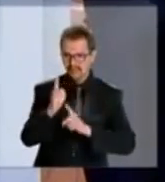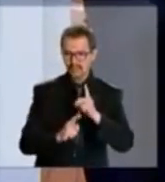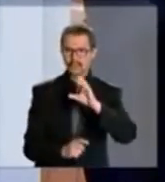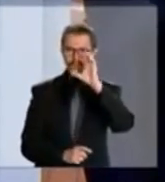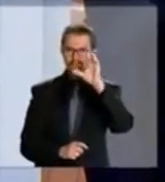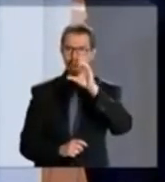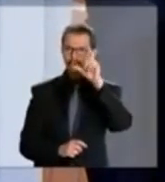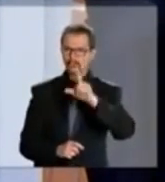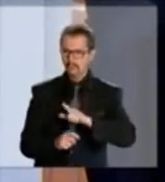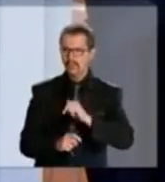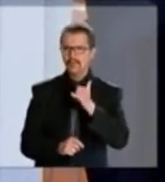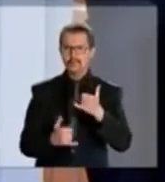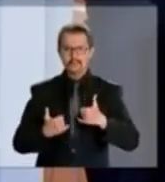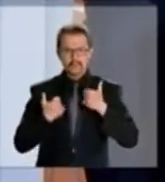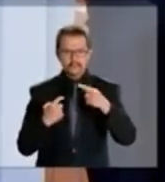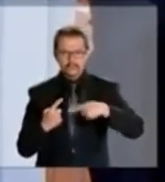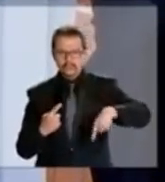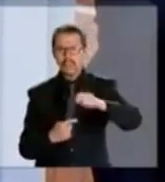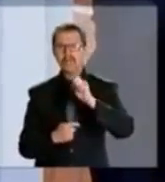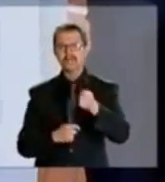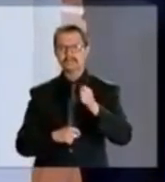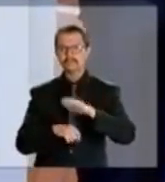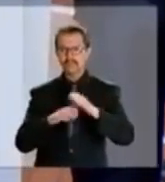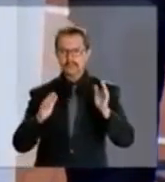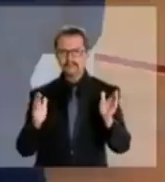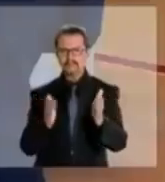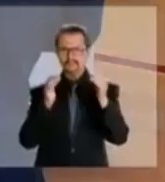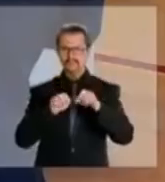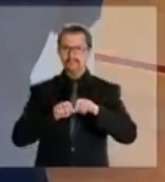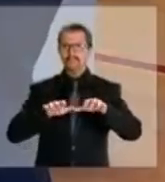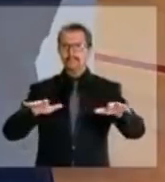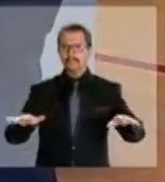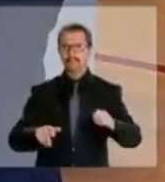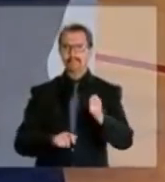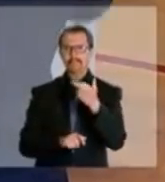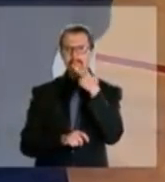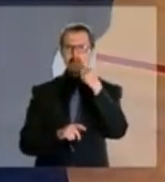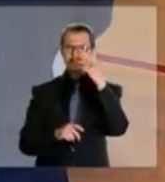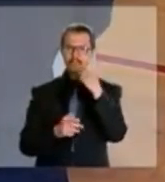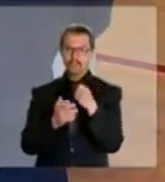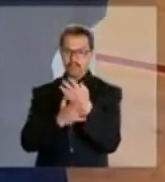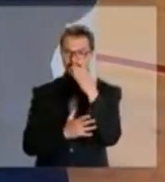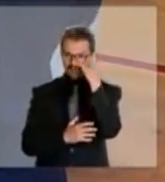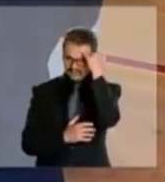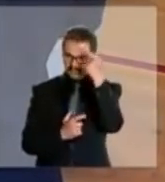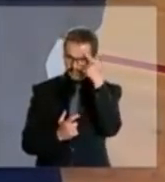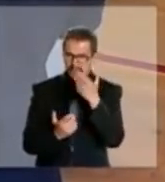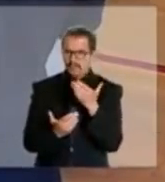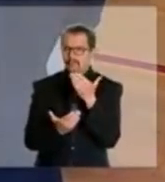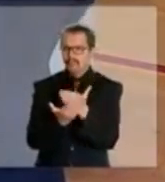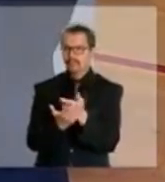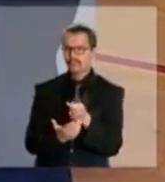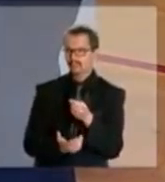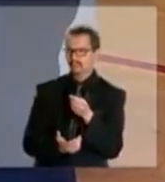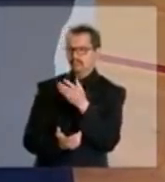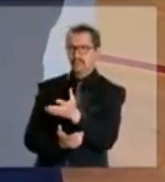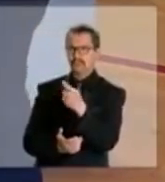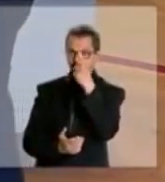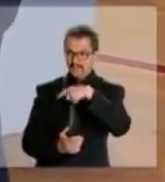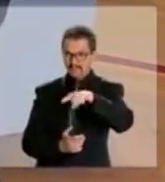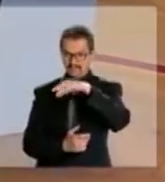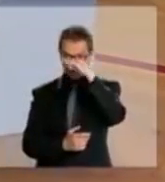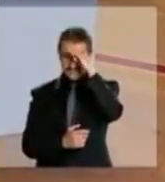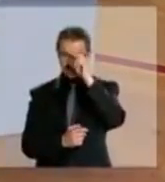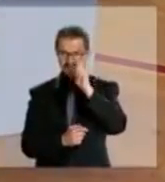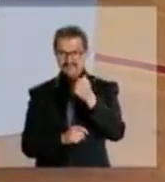jóvenes una nueva estrategia y déjenme dejarle una última reflexión exigirle a eeuu que también haga su parte y de que se